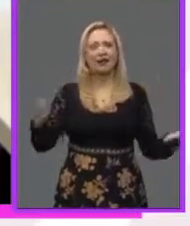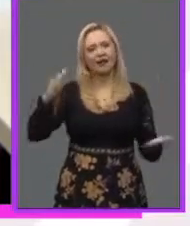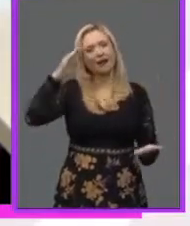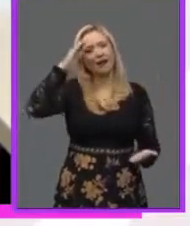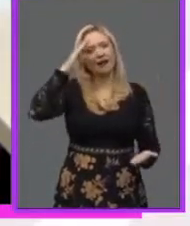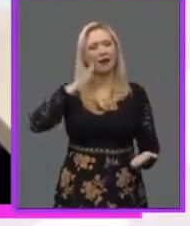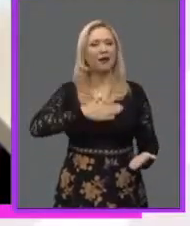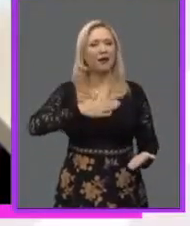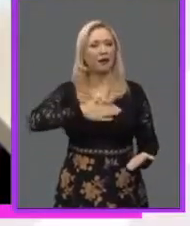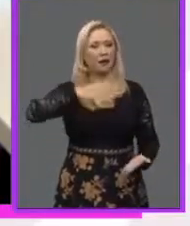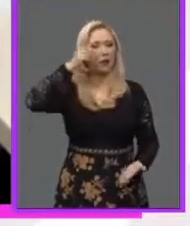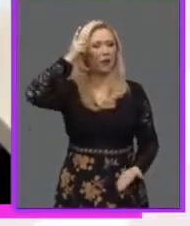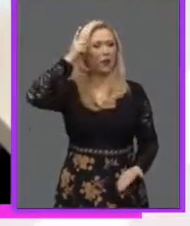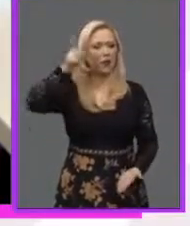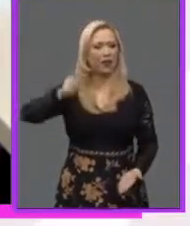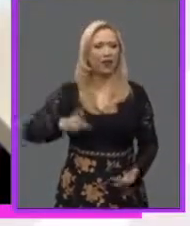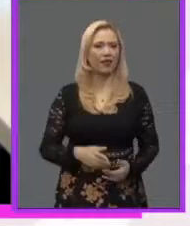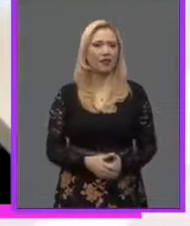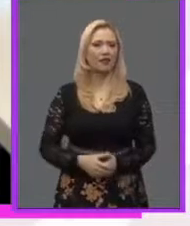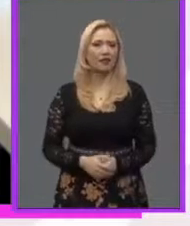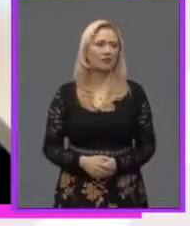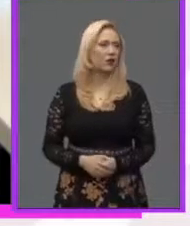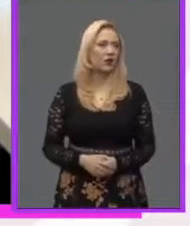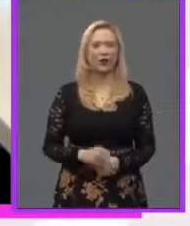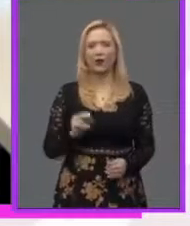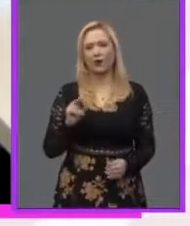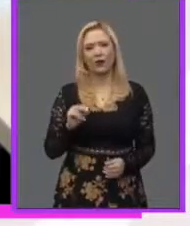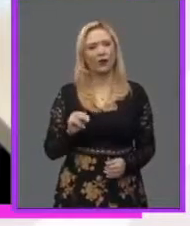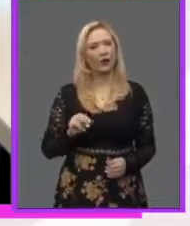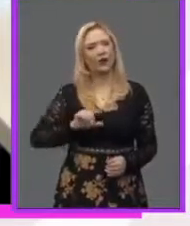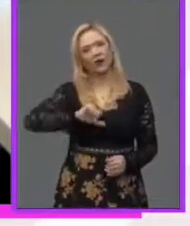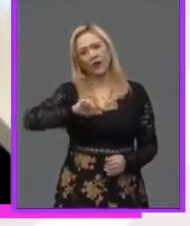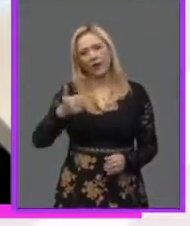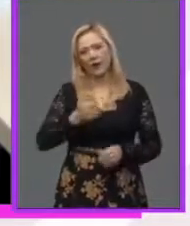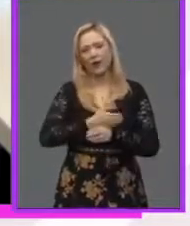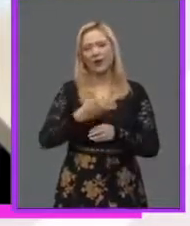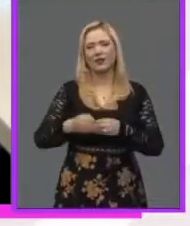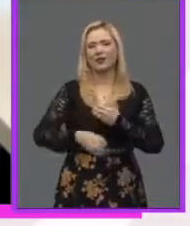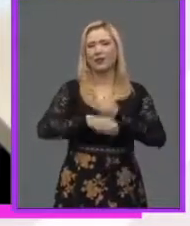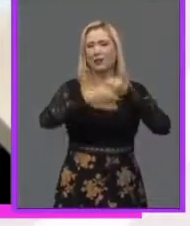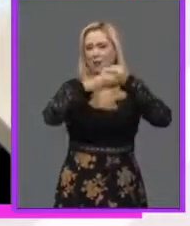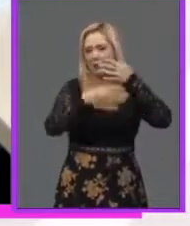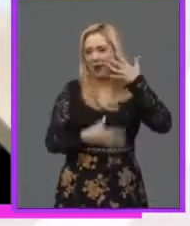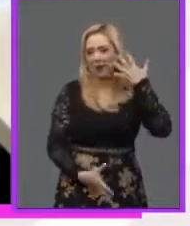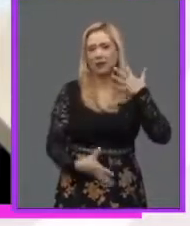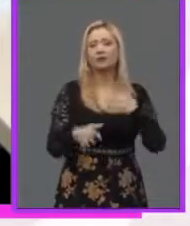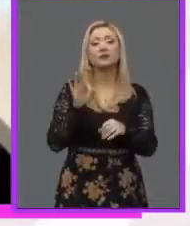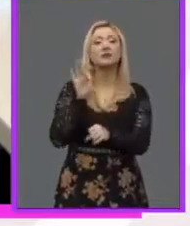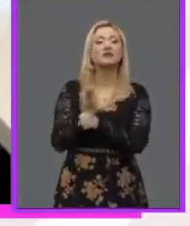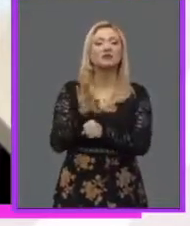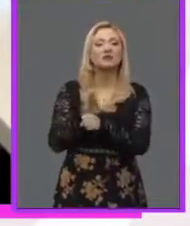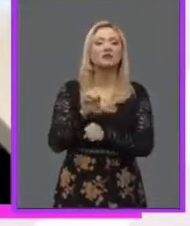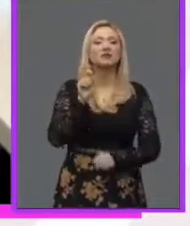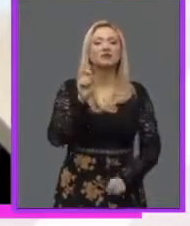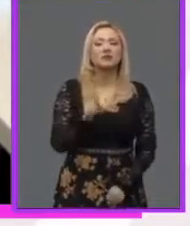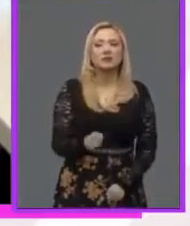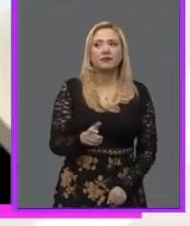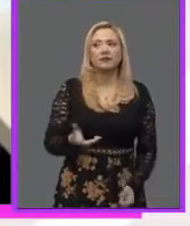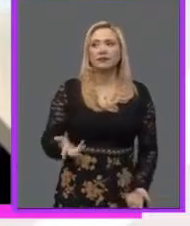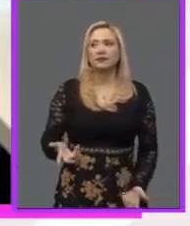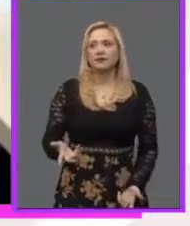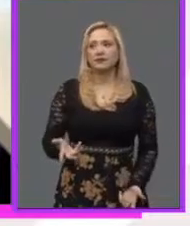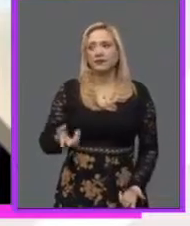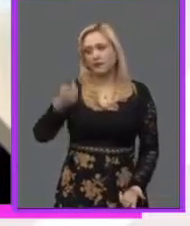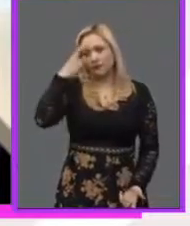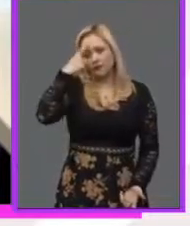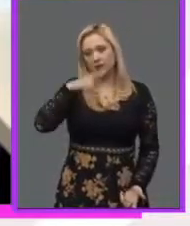en una casa en términos de propiedad, ¿no? Pero realmente el derecho a la vivienda es mucho más amplio, porque lo que protege el derecho a la vivienda no